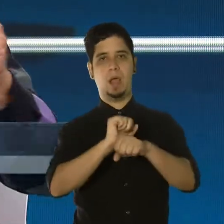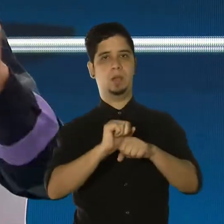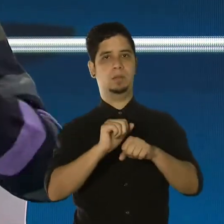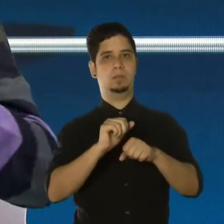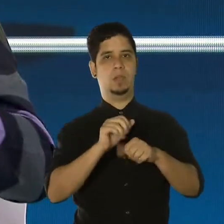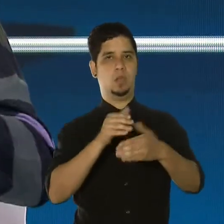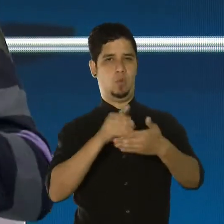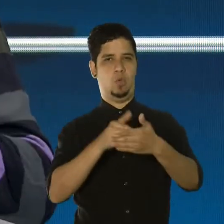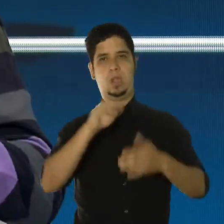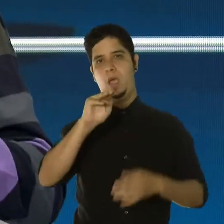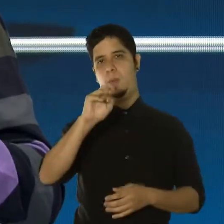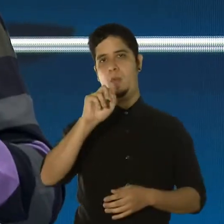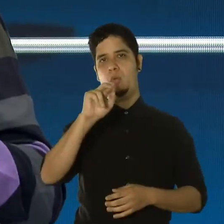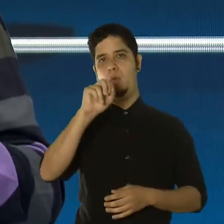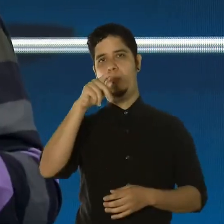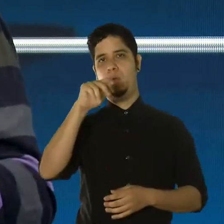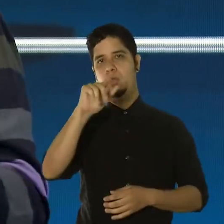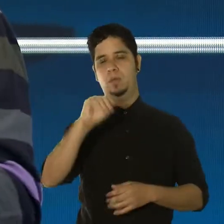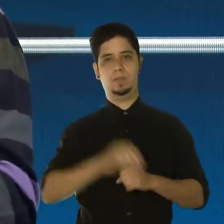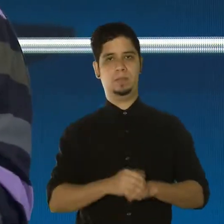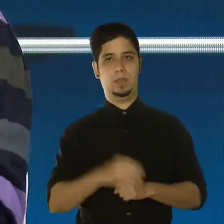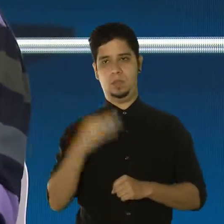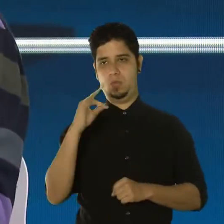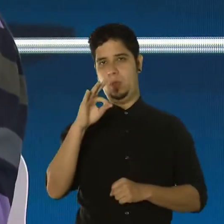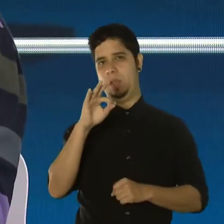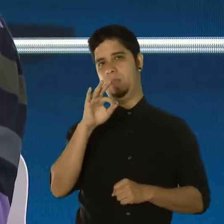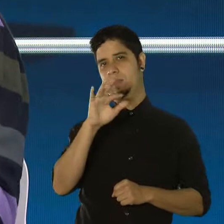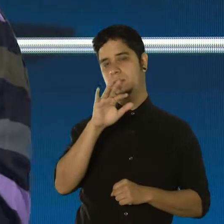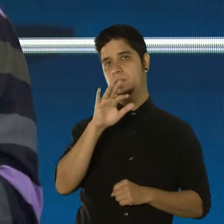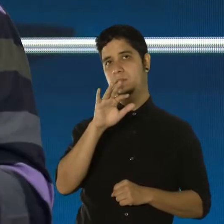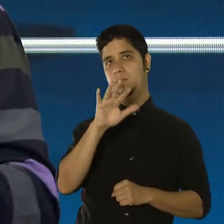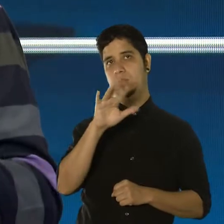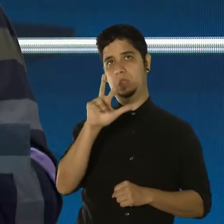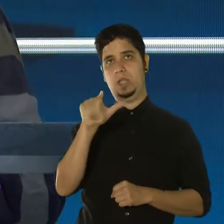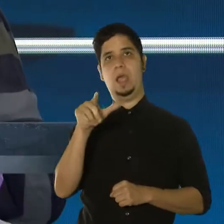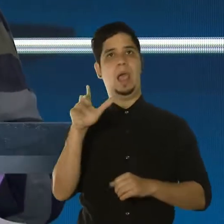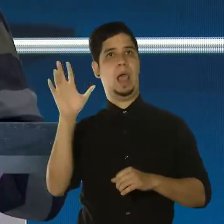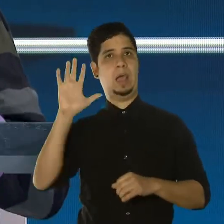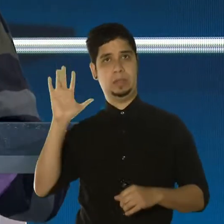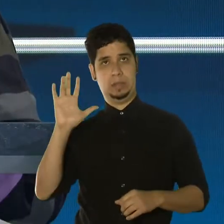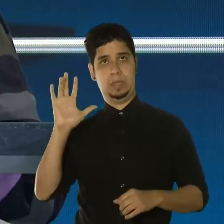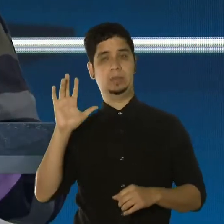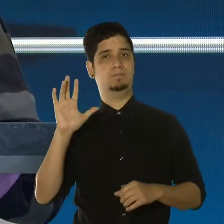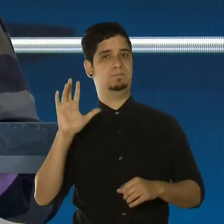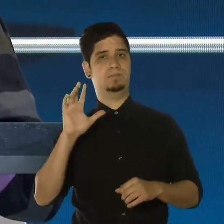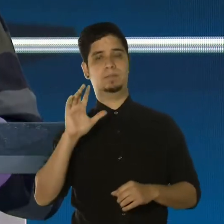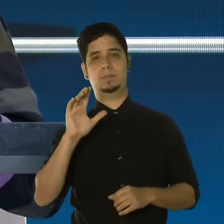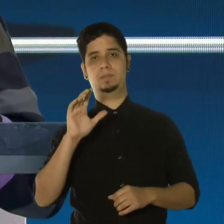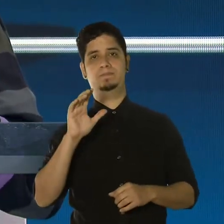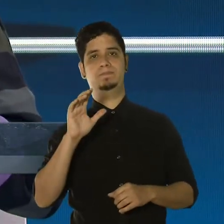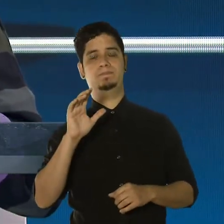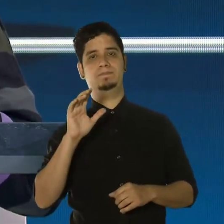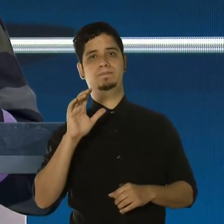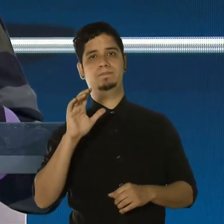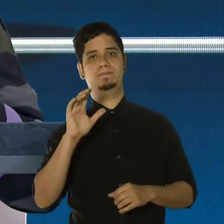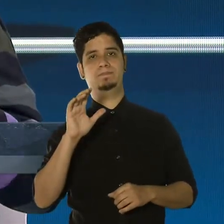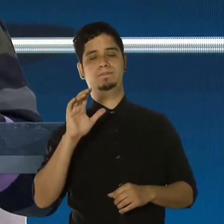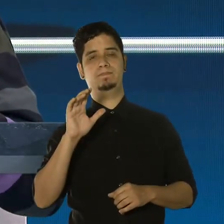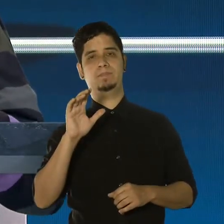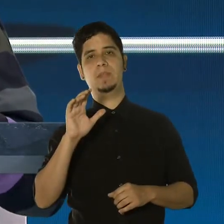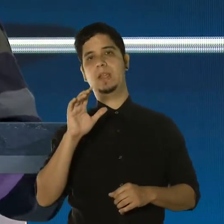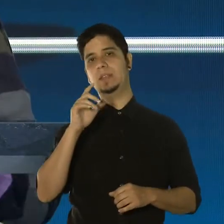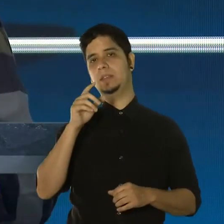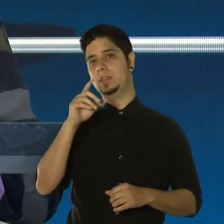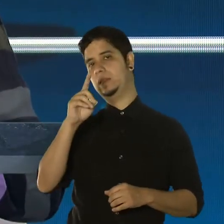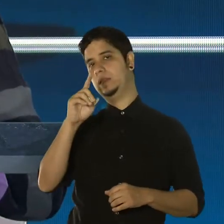Desde 1993, el entonces secretario del DACO, el licenciado Ayala